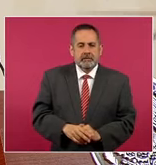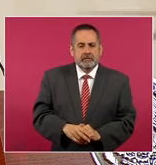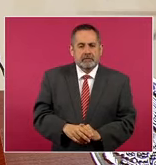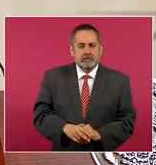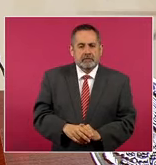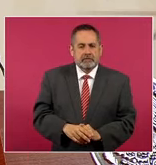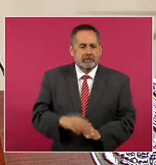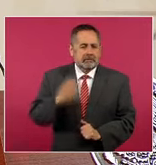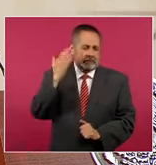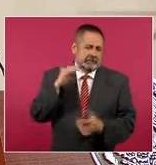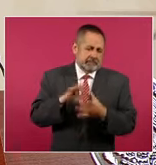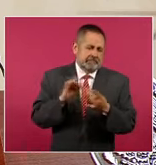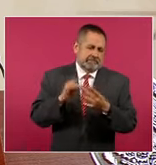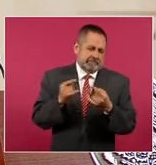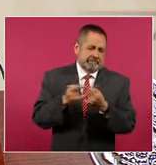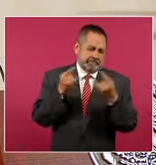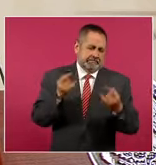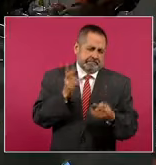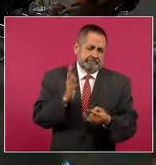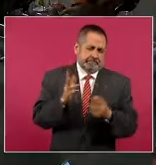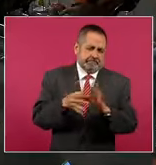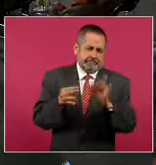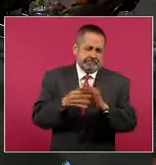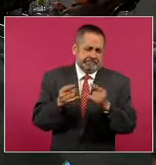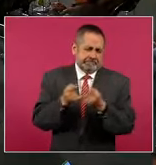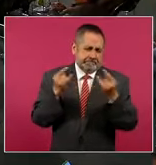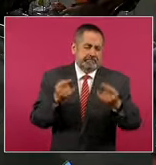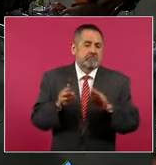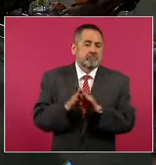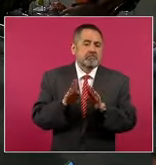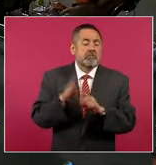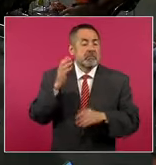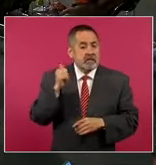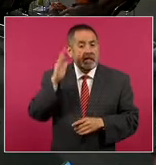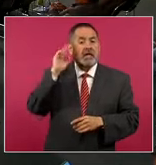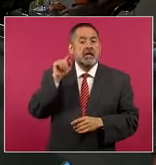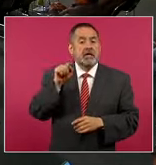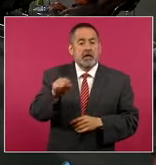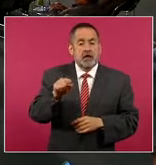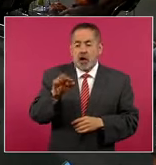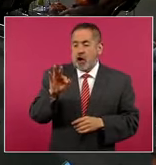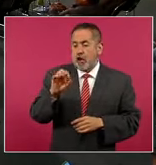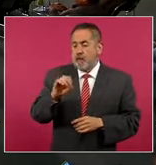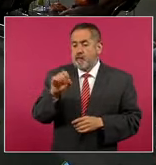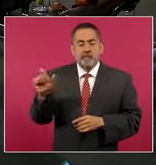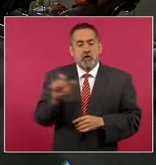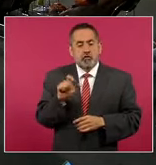Ya les he platicado de cómo, cuando Fox